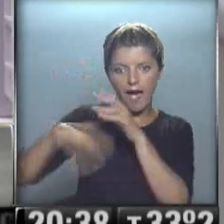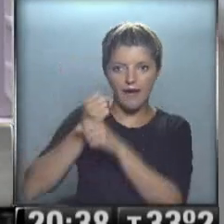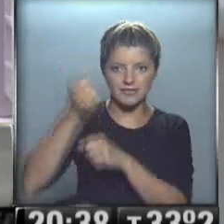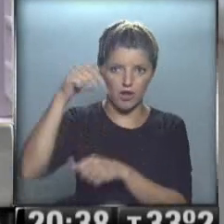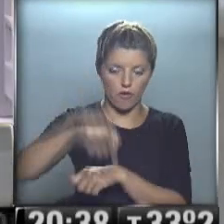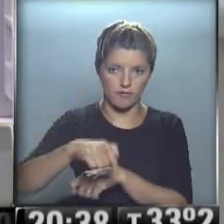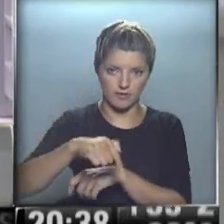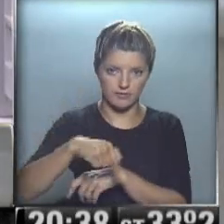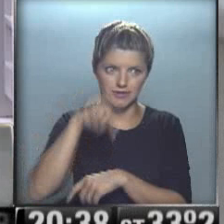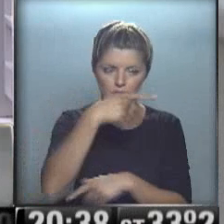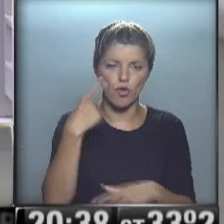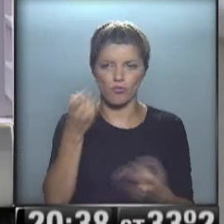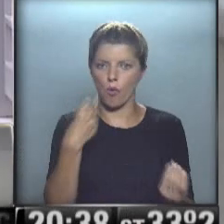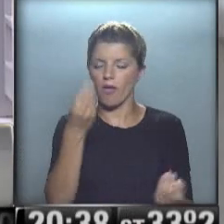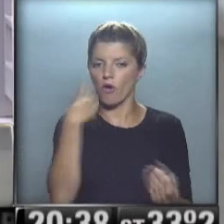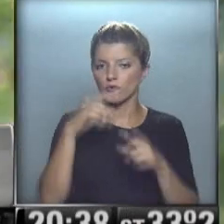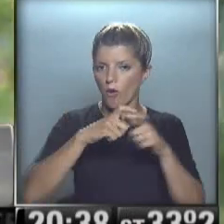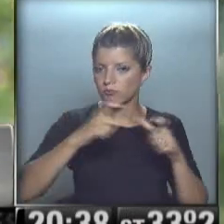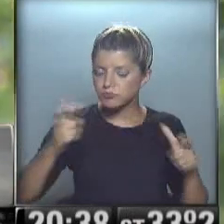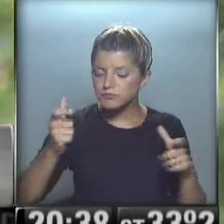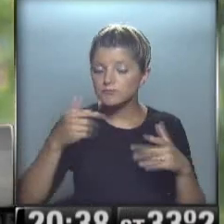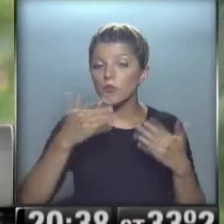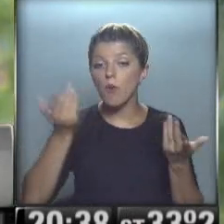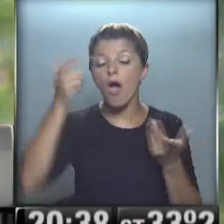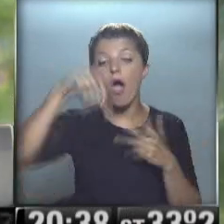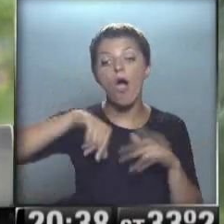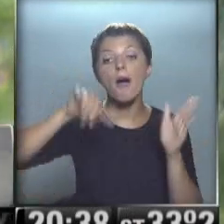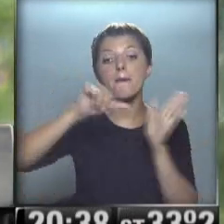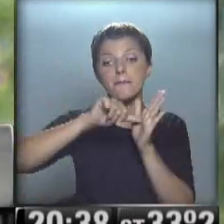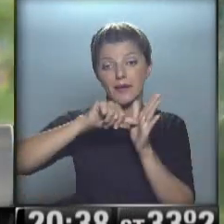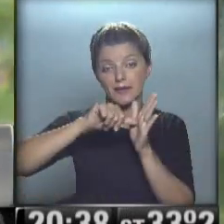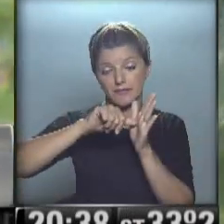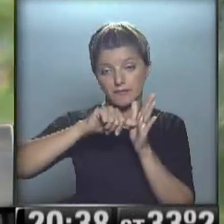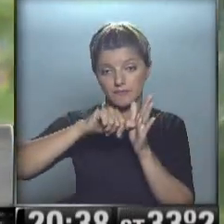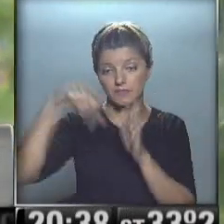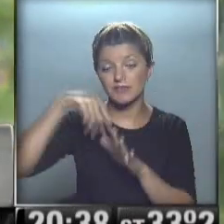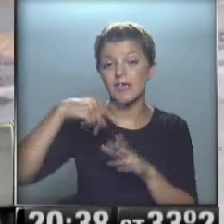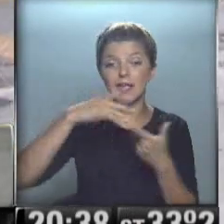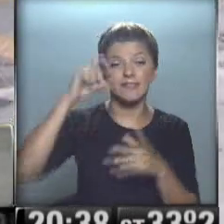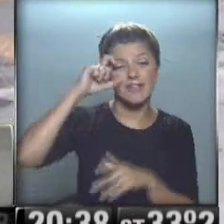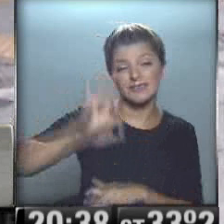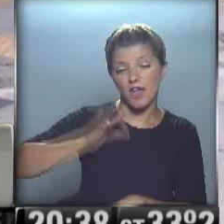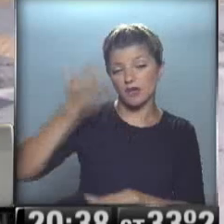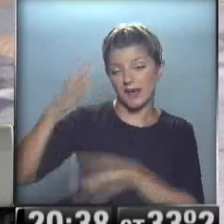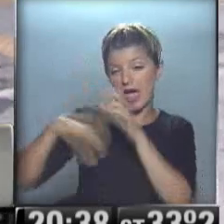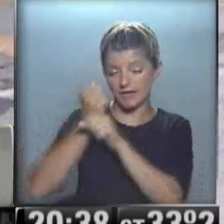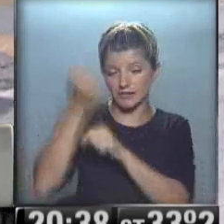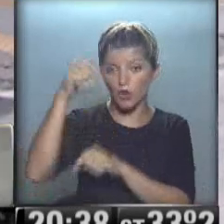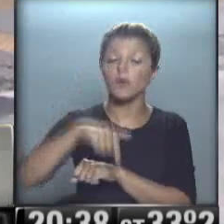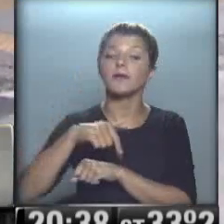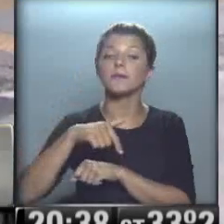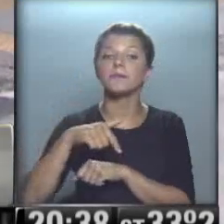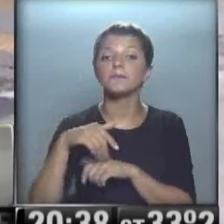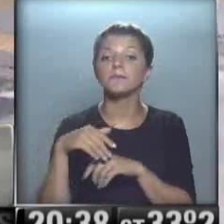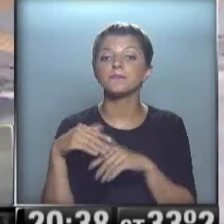demanda que ha que ha tenido el país en estos últimos en esta última década en realidad no